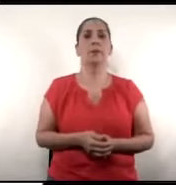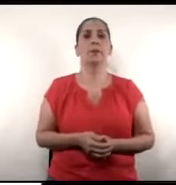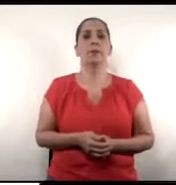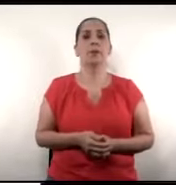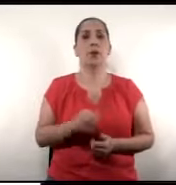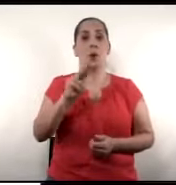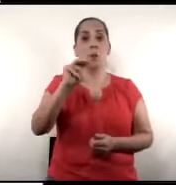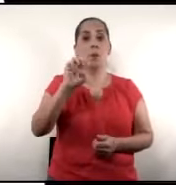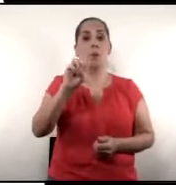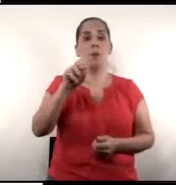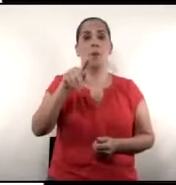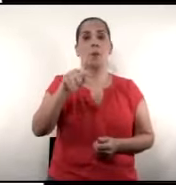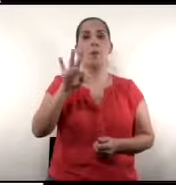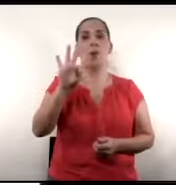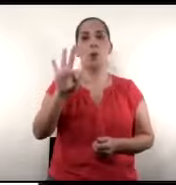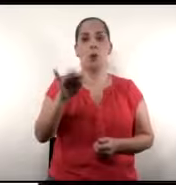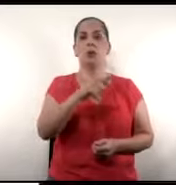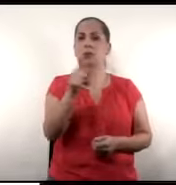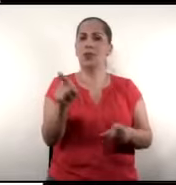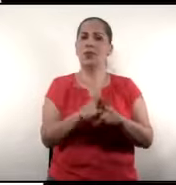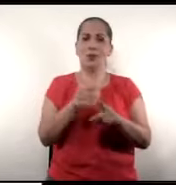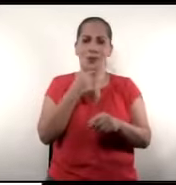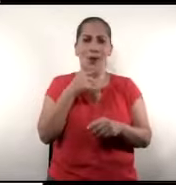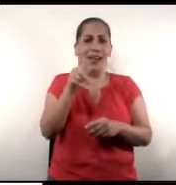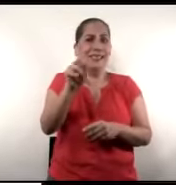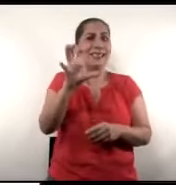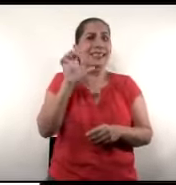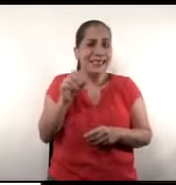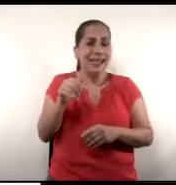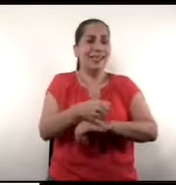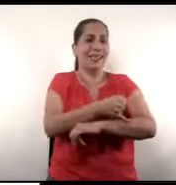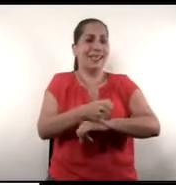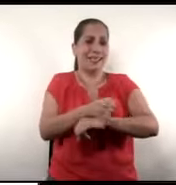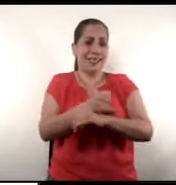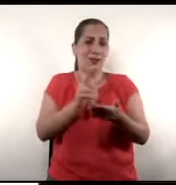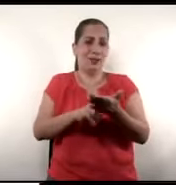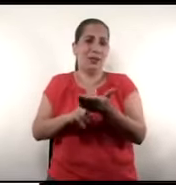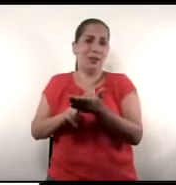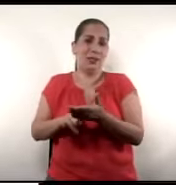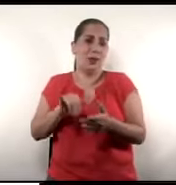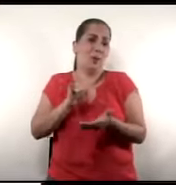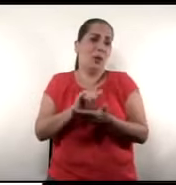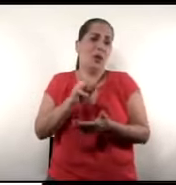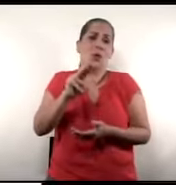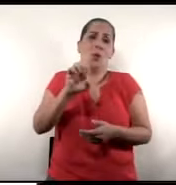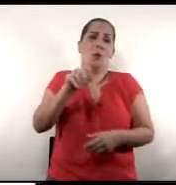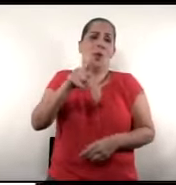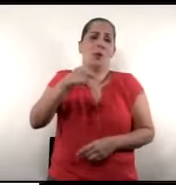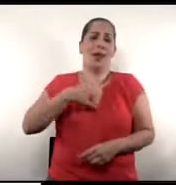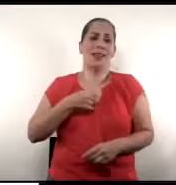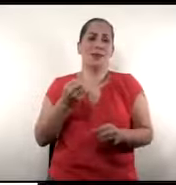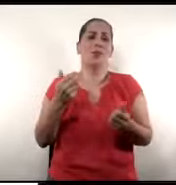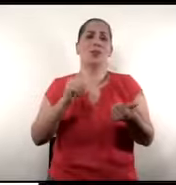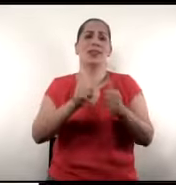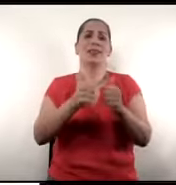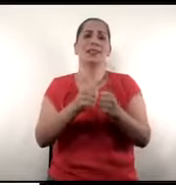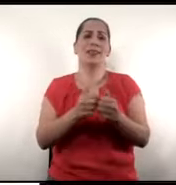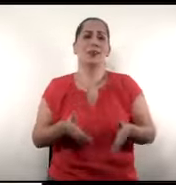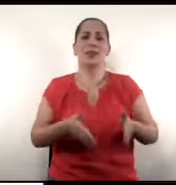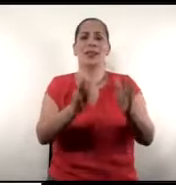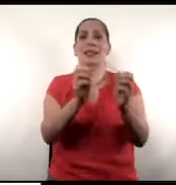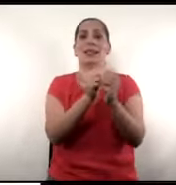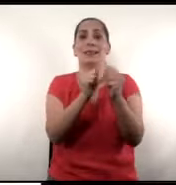En el MOP, usted me lo decía, 100 ingenieros en la planilla, esa es la razón por la cual el MOP saca licitación carreteras sin planos.